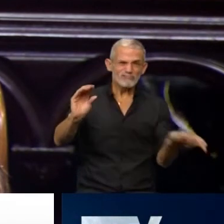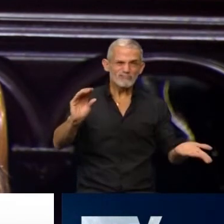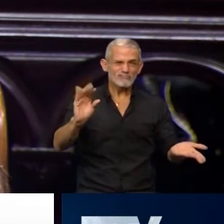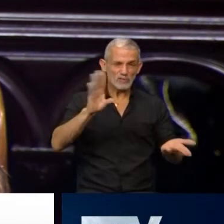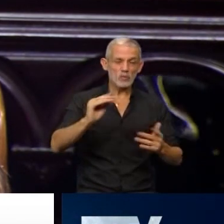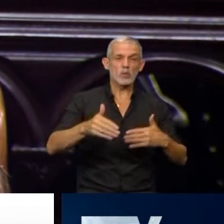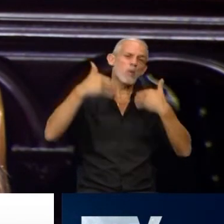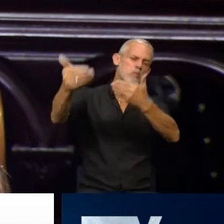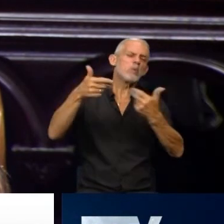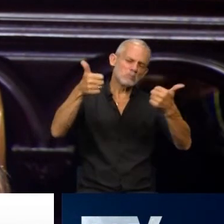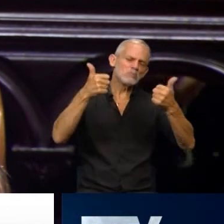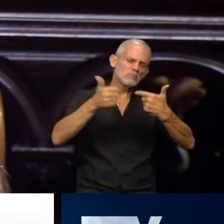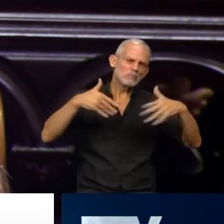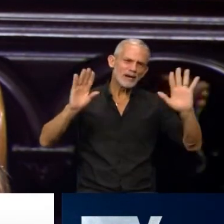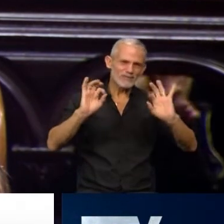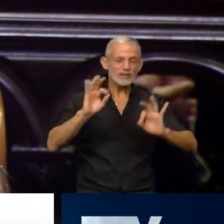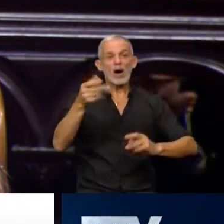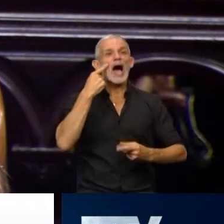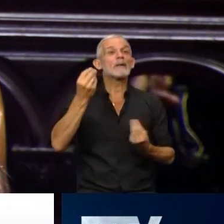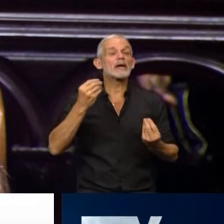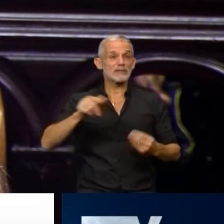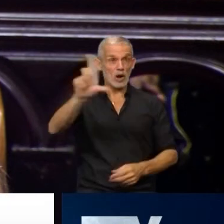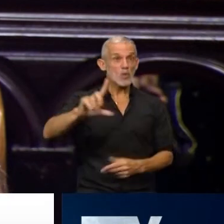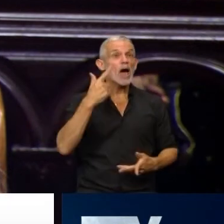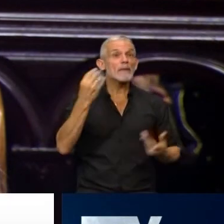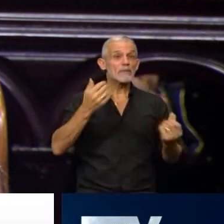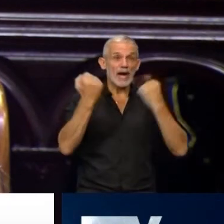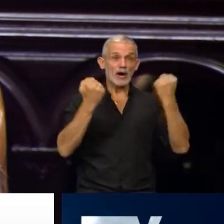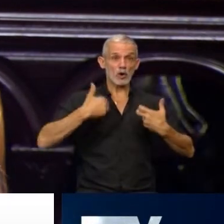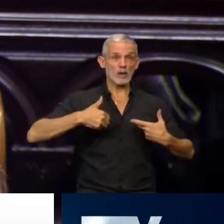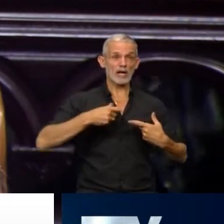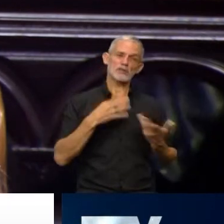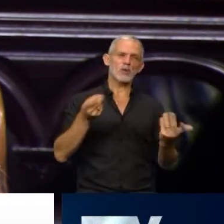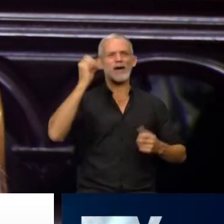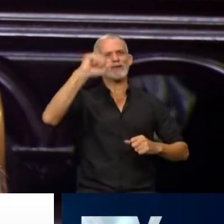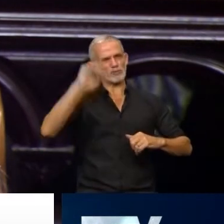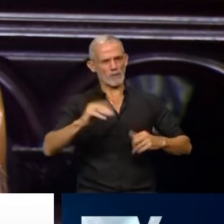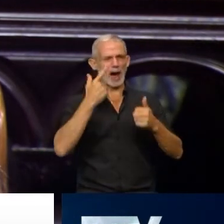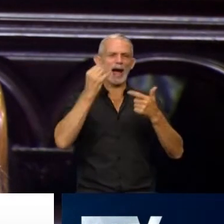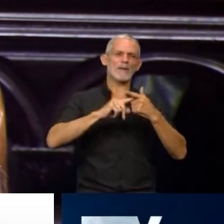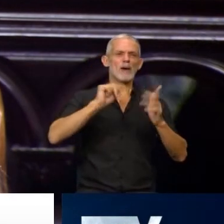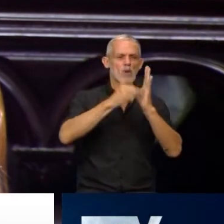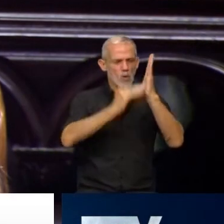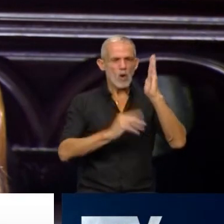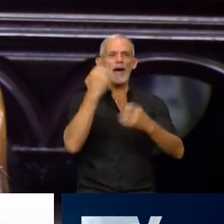La pateamos para adelante, perfecto. Vamos a ver qué pasa el lunes con la economía argentina, a ver si baja la inflación, baja el riesgo país, la economía empieza a